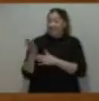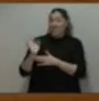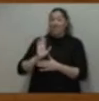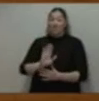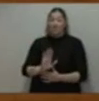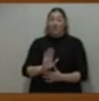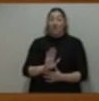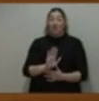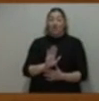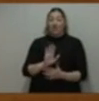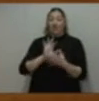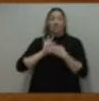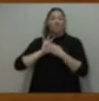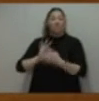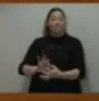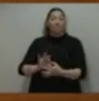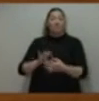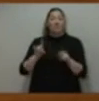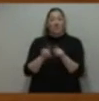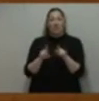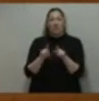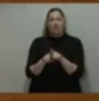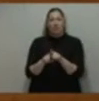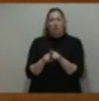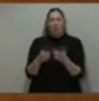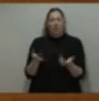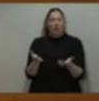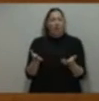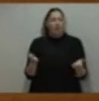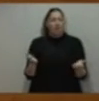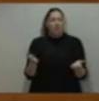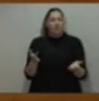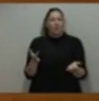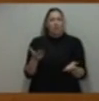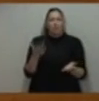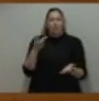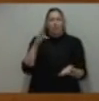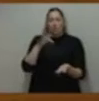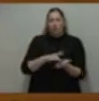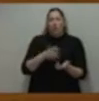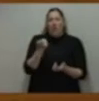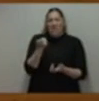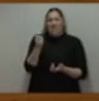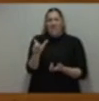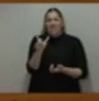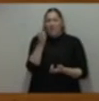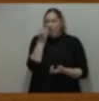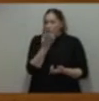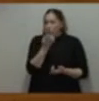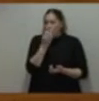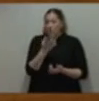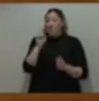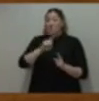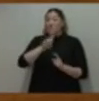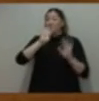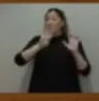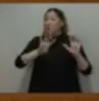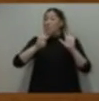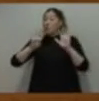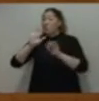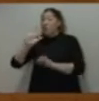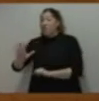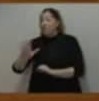establecer cuál es el alcance e incidencia de lo que se ha venido conociendo como la tasa rosa. En 1995, en el estado de